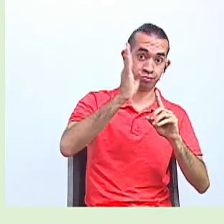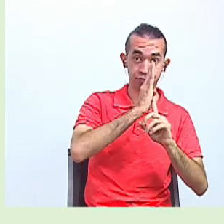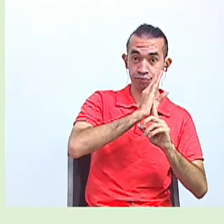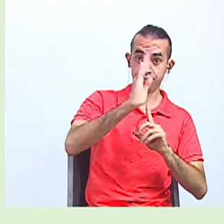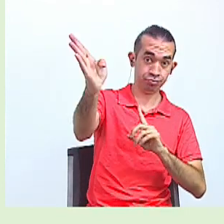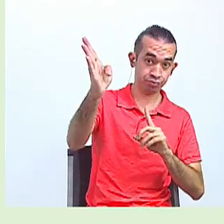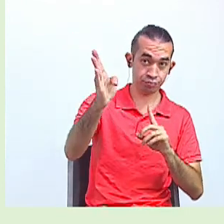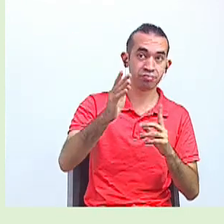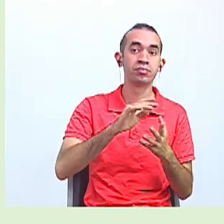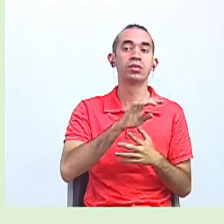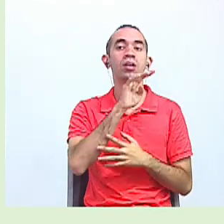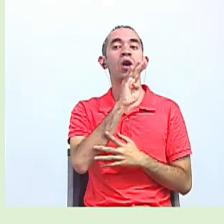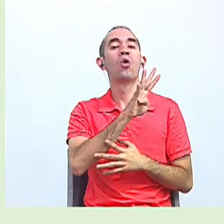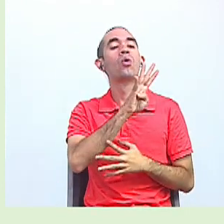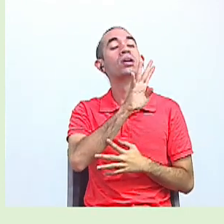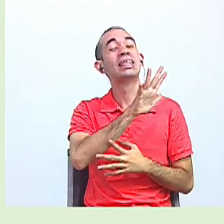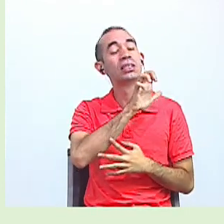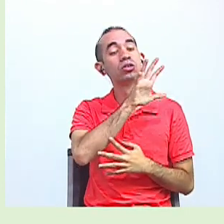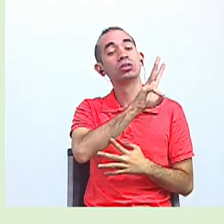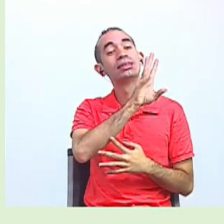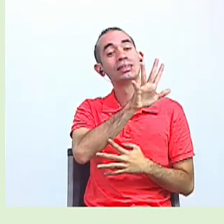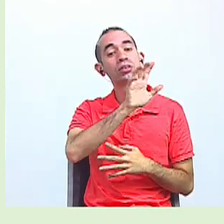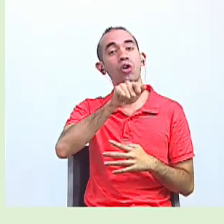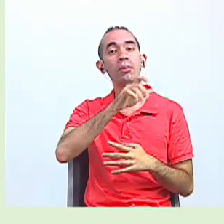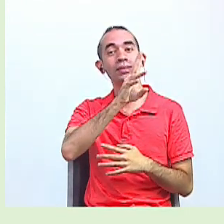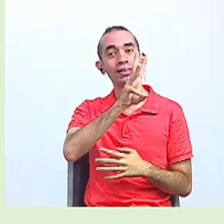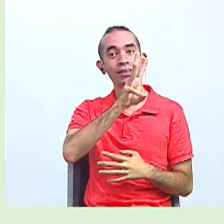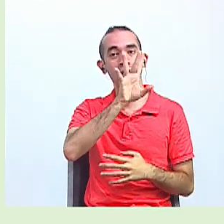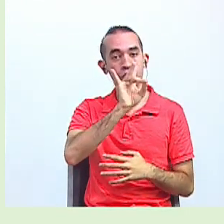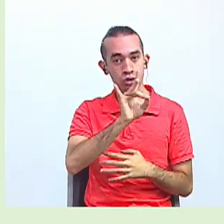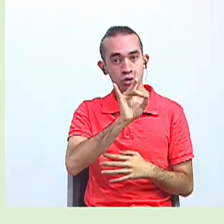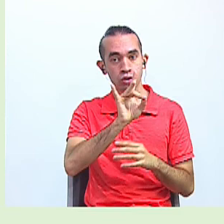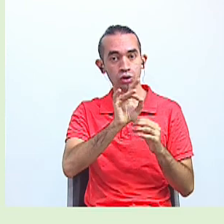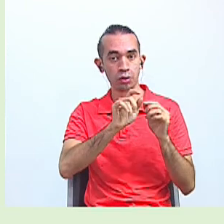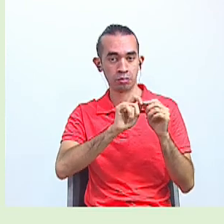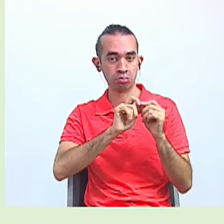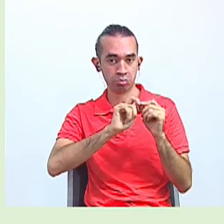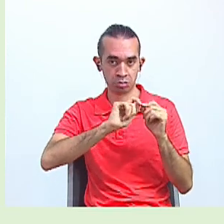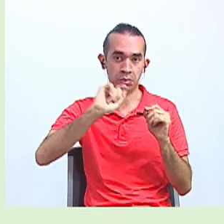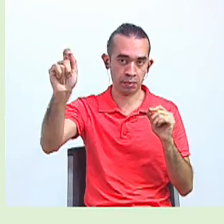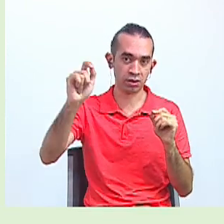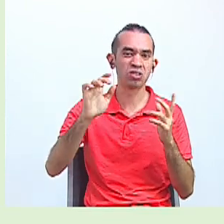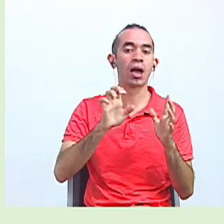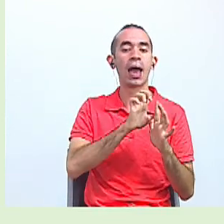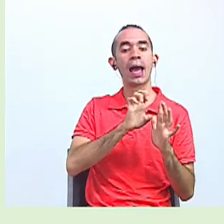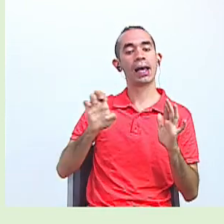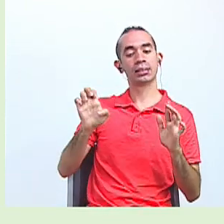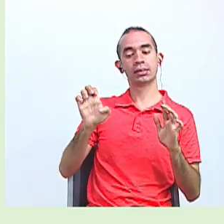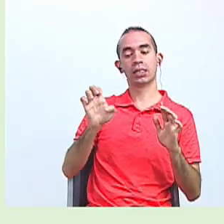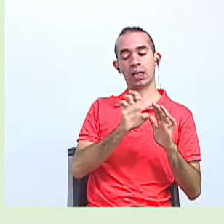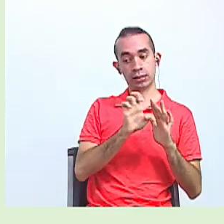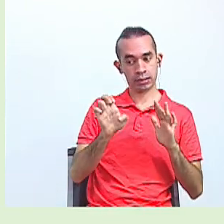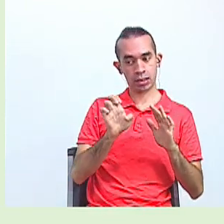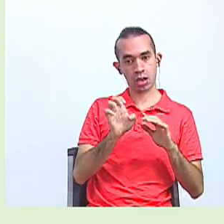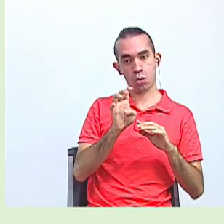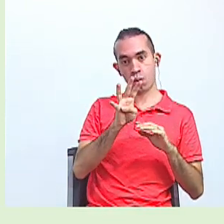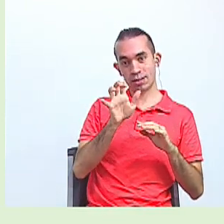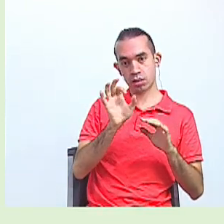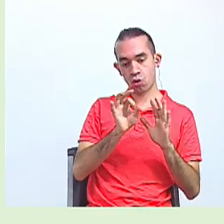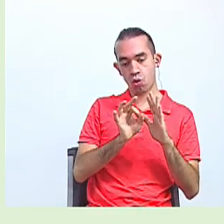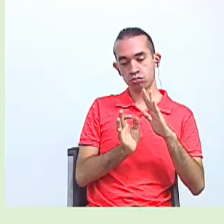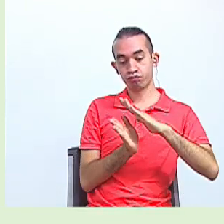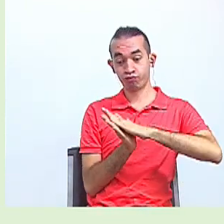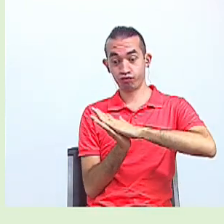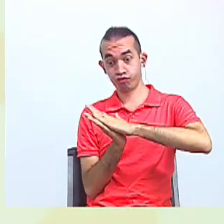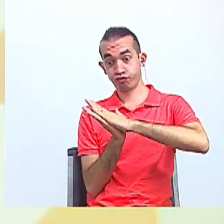del este, 45 grados hacia el norte, y nos coincide con lo que habíamos realizado anteriormente. ¿Qué tal? ¿Cómo